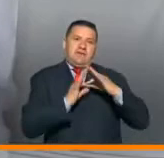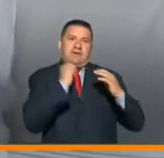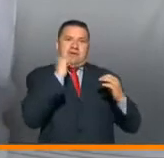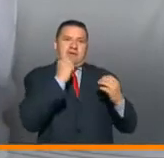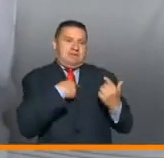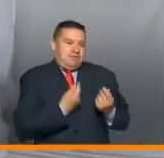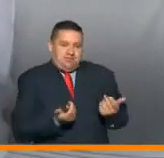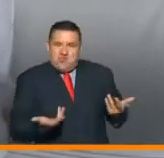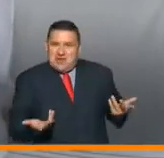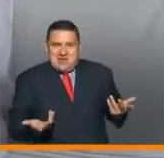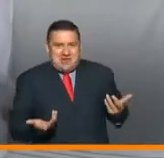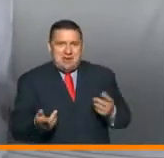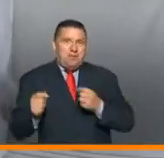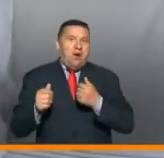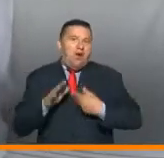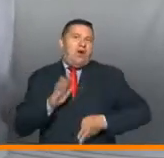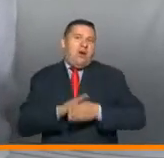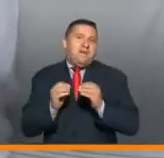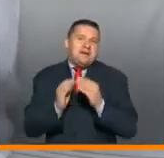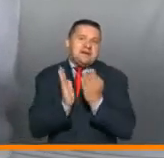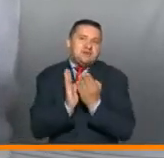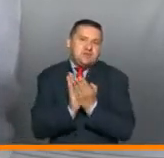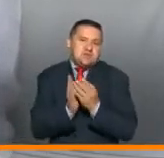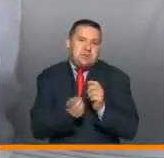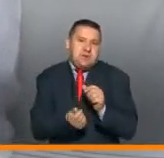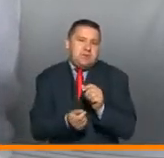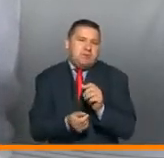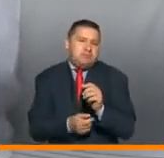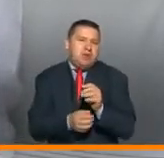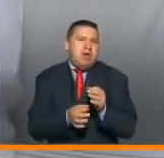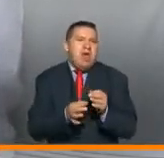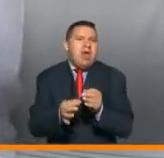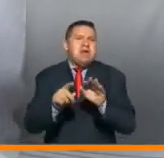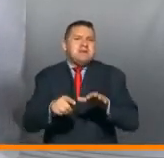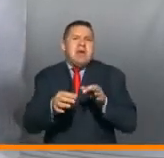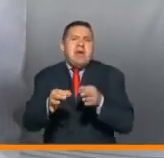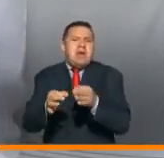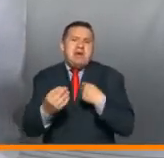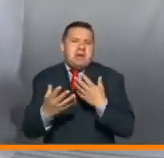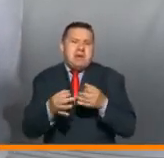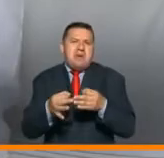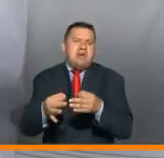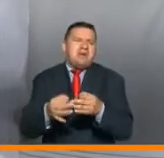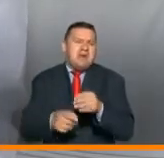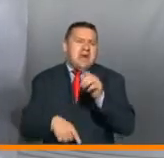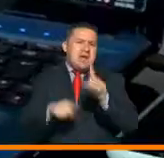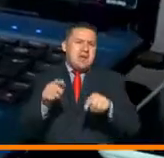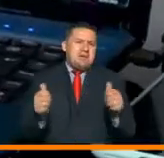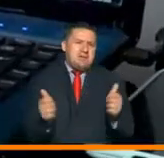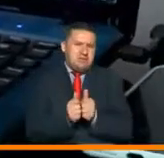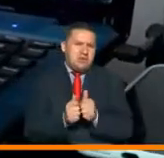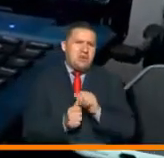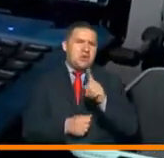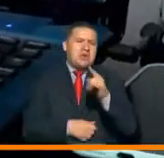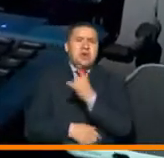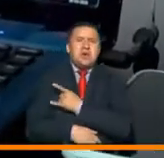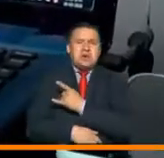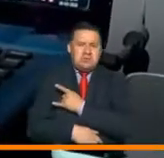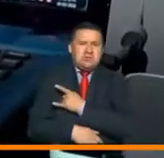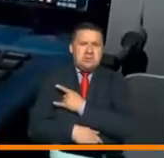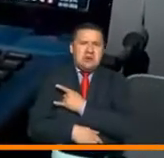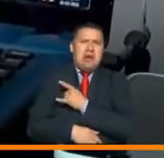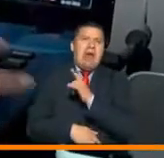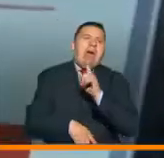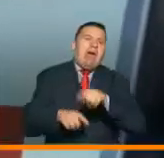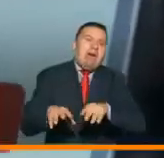ya que pues he podido continuar mis estudios y no aplazar semestre como muchos compañeros de otras universidades tuvieron que